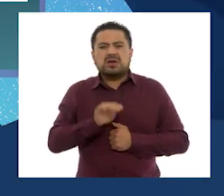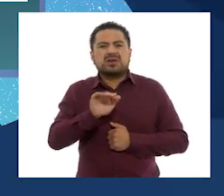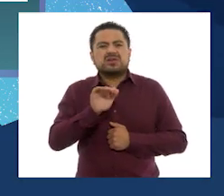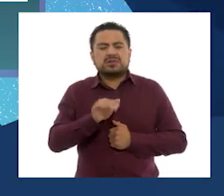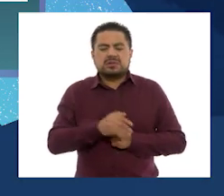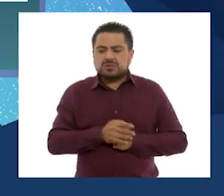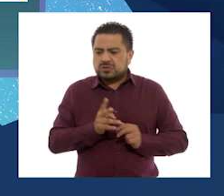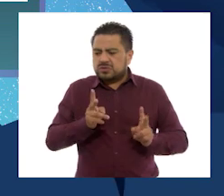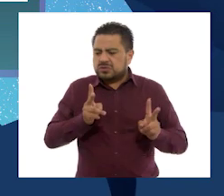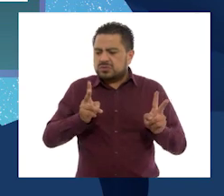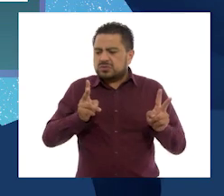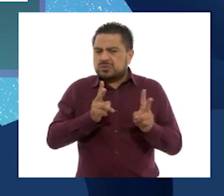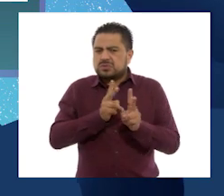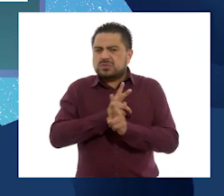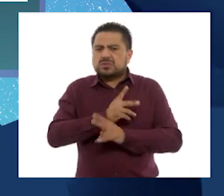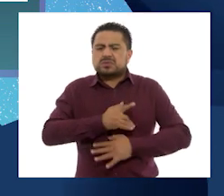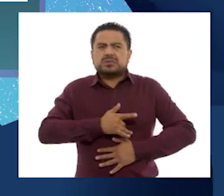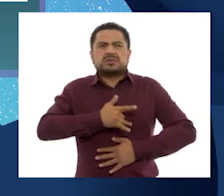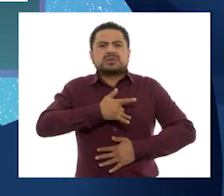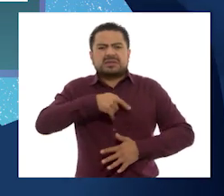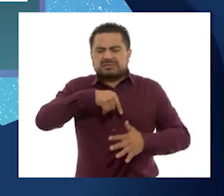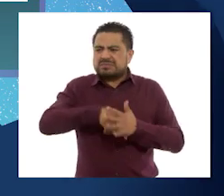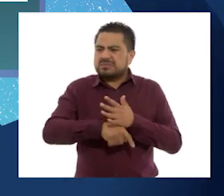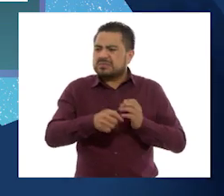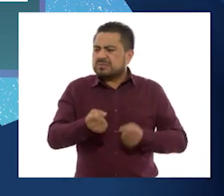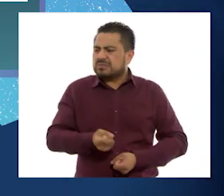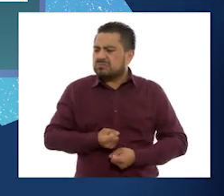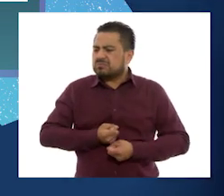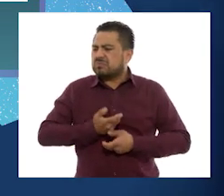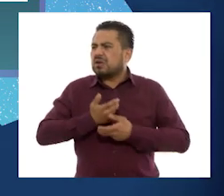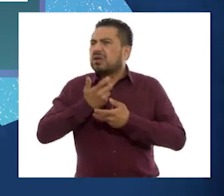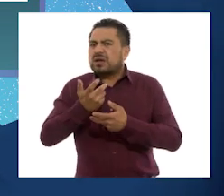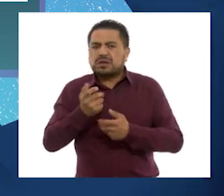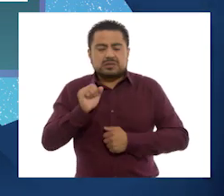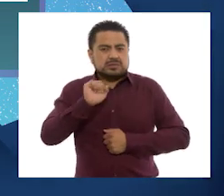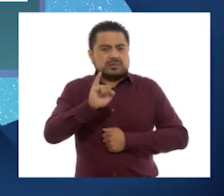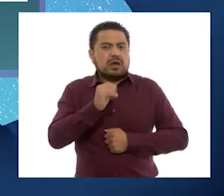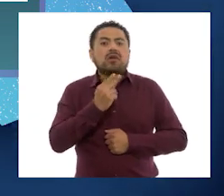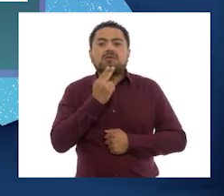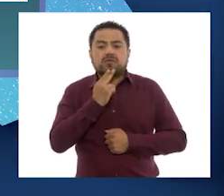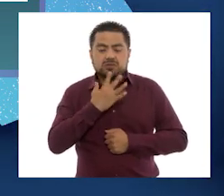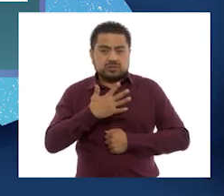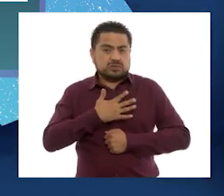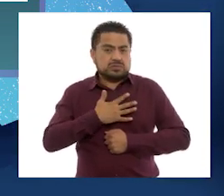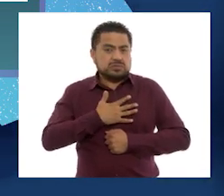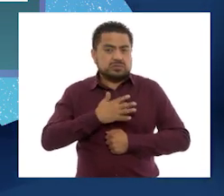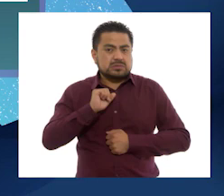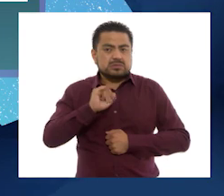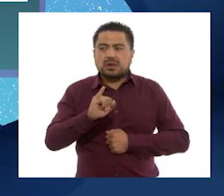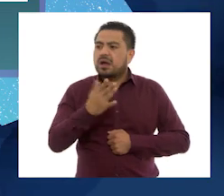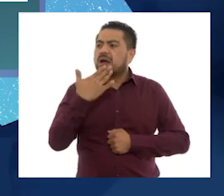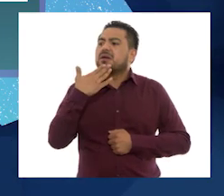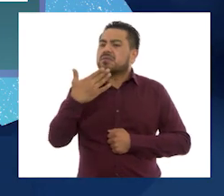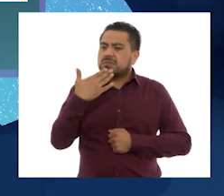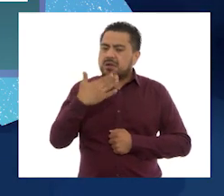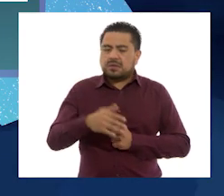de respirar profundo y soltar el aire, sí que me está funcionando. Qué bueno. Si te sientes